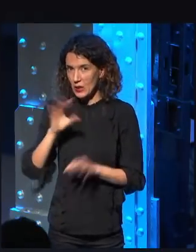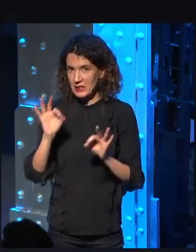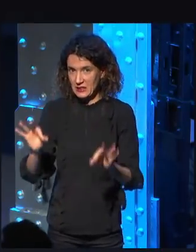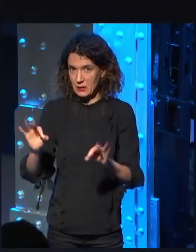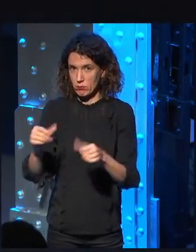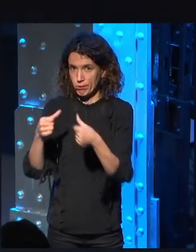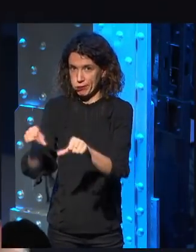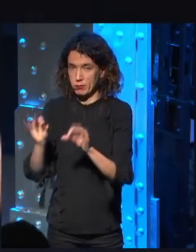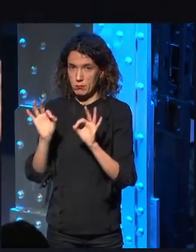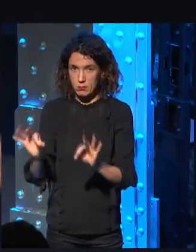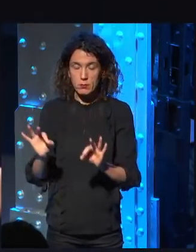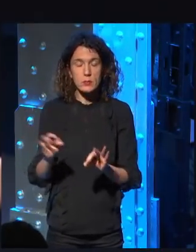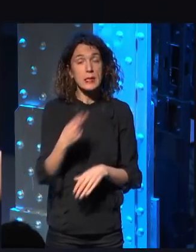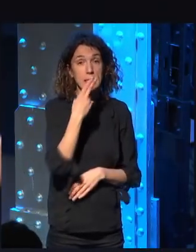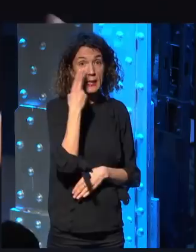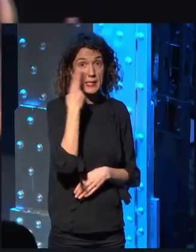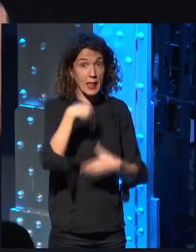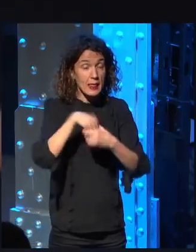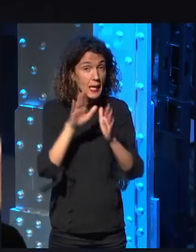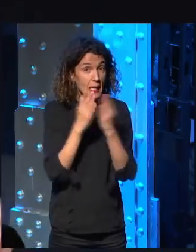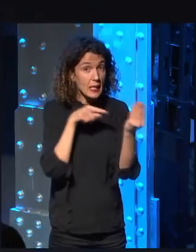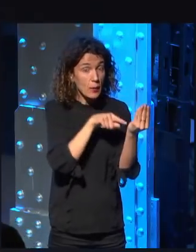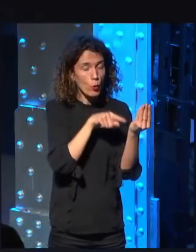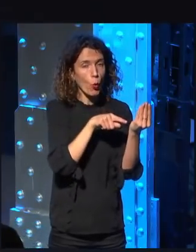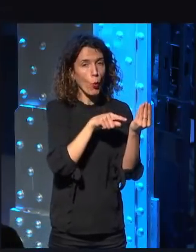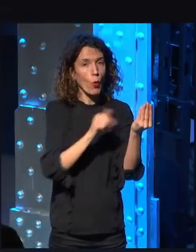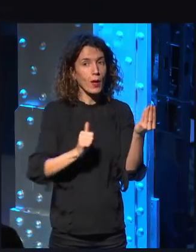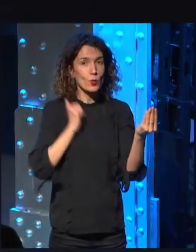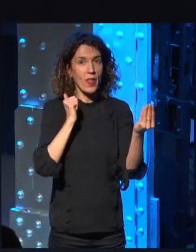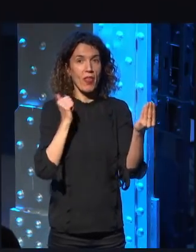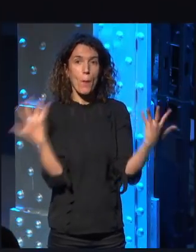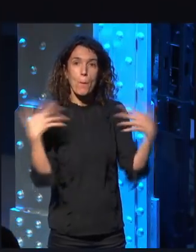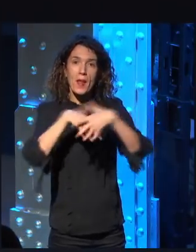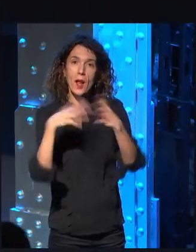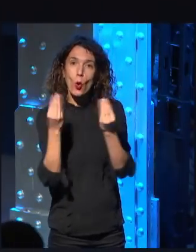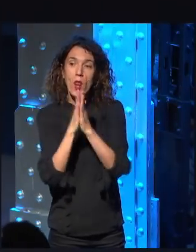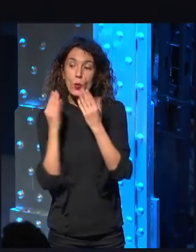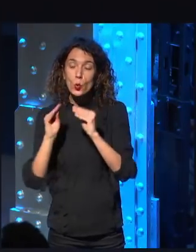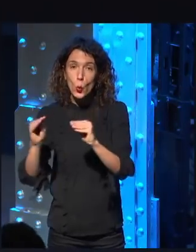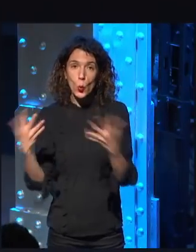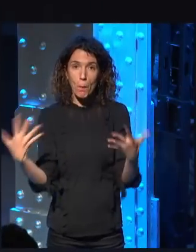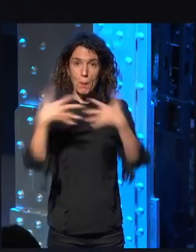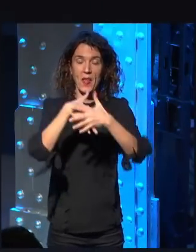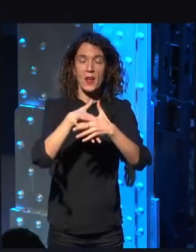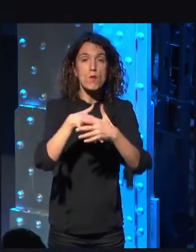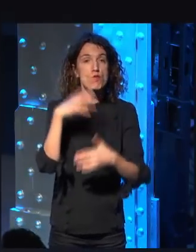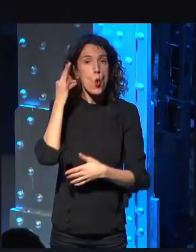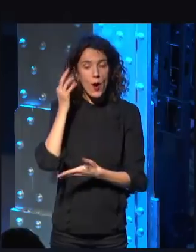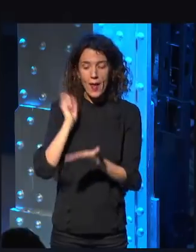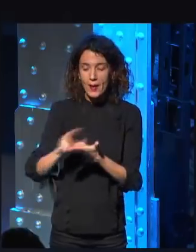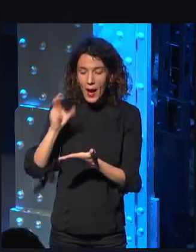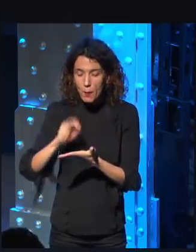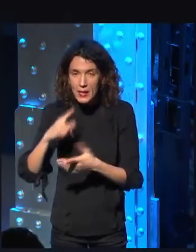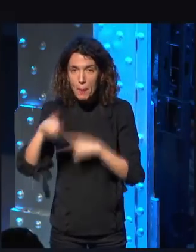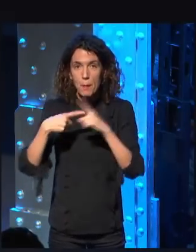claro. Y es muy interesante ese libro también y cómo se cruza con el tuyo. Las mujeres que caminan